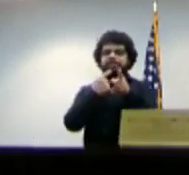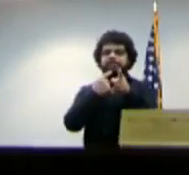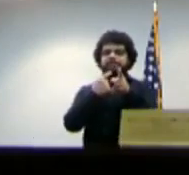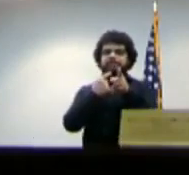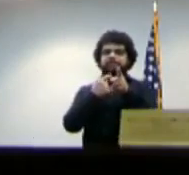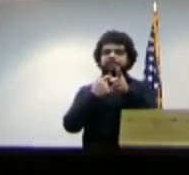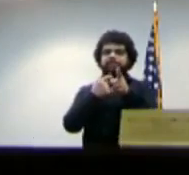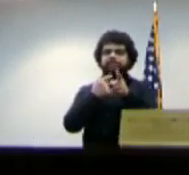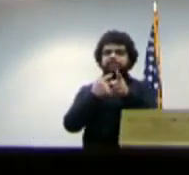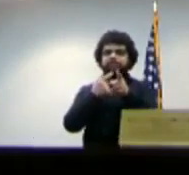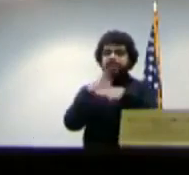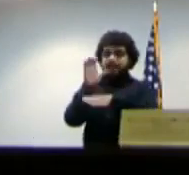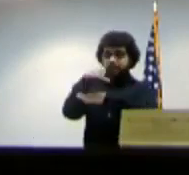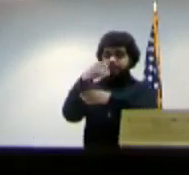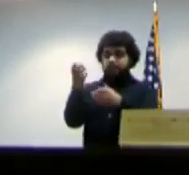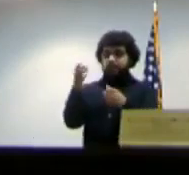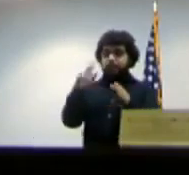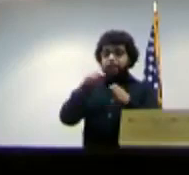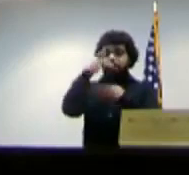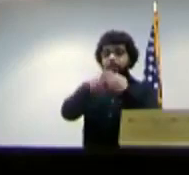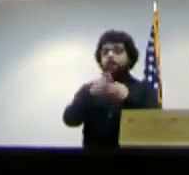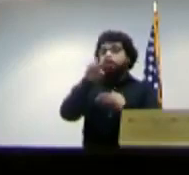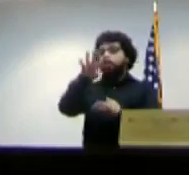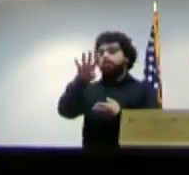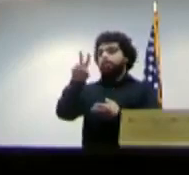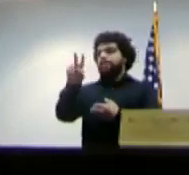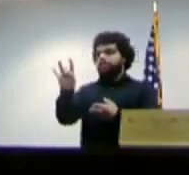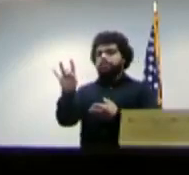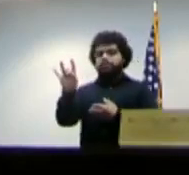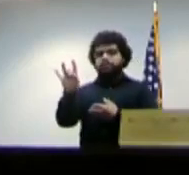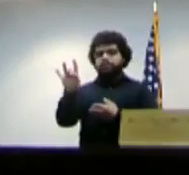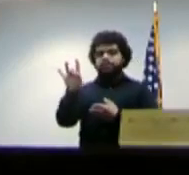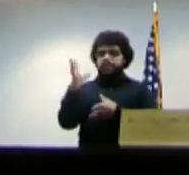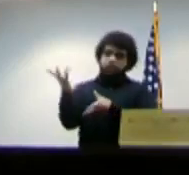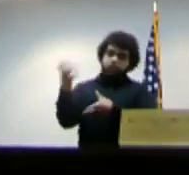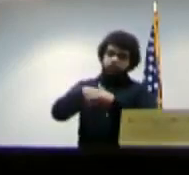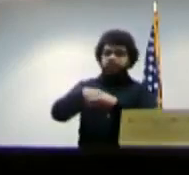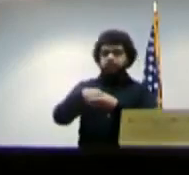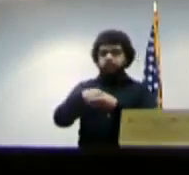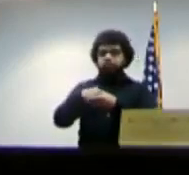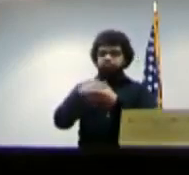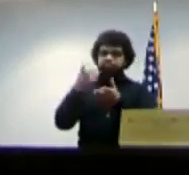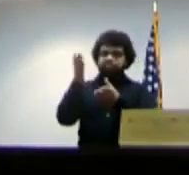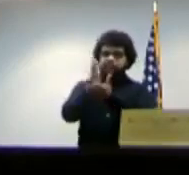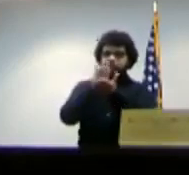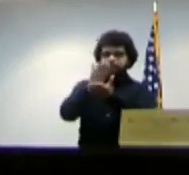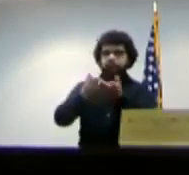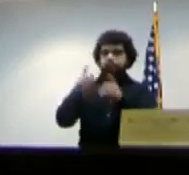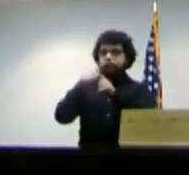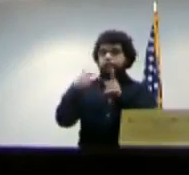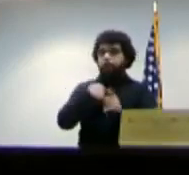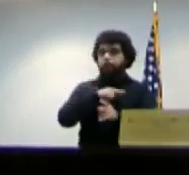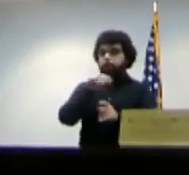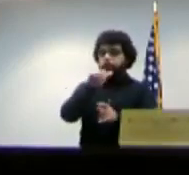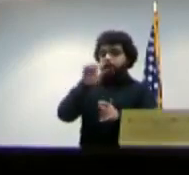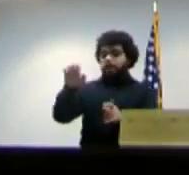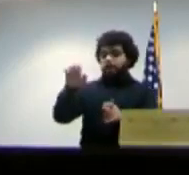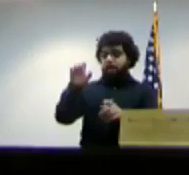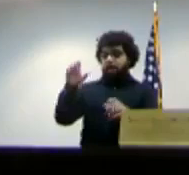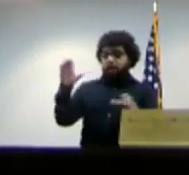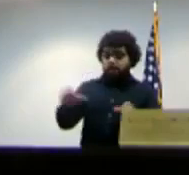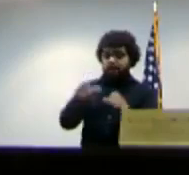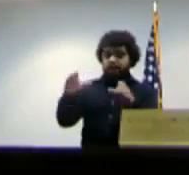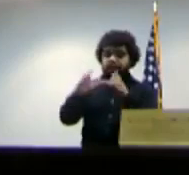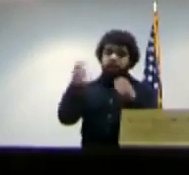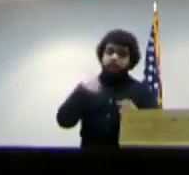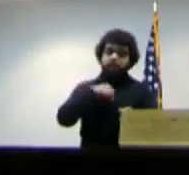del programa 428 incorpora eso dentro de los presupuestos, pero energía eléctrica no puede actuar sin autorización